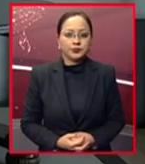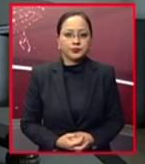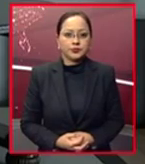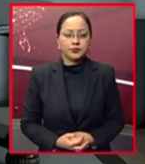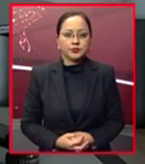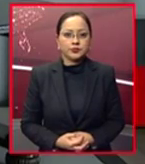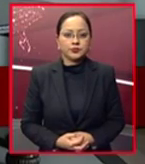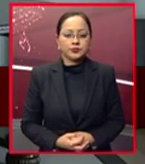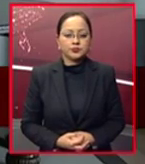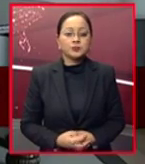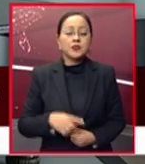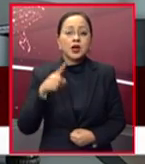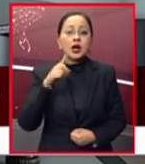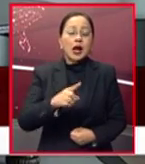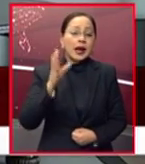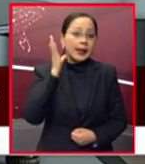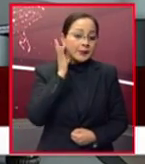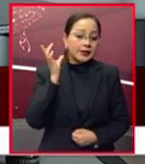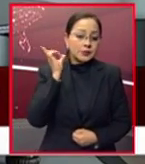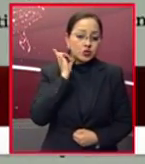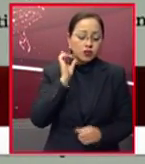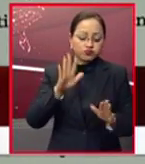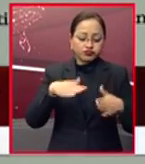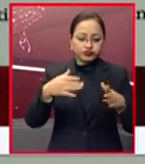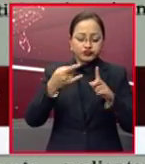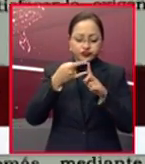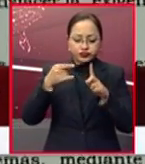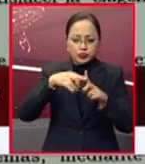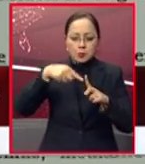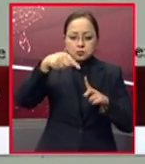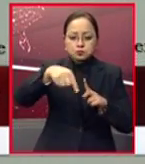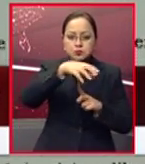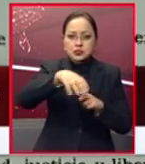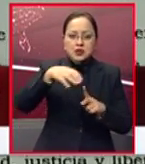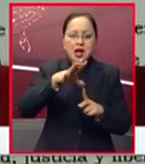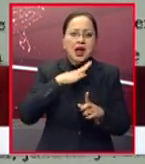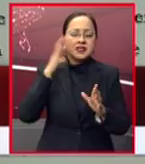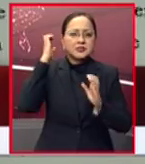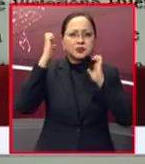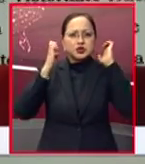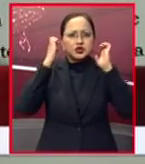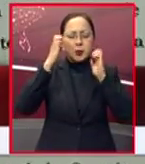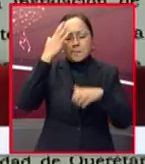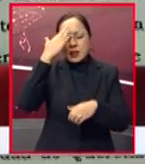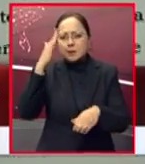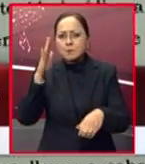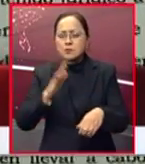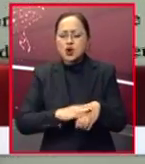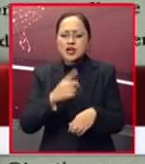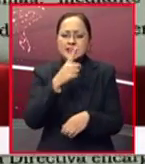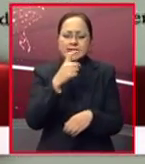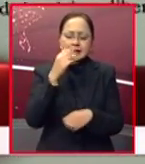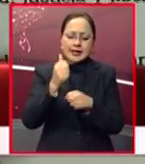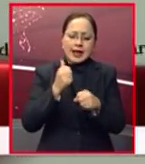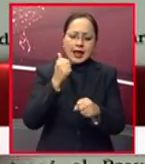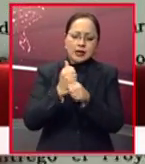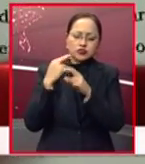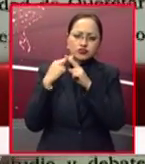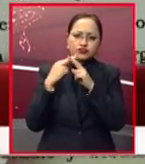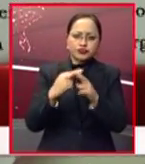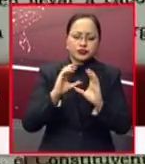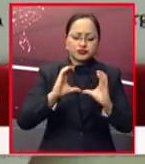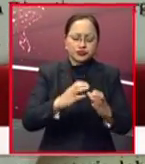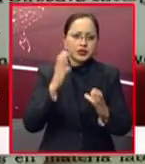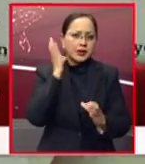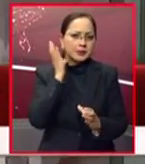En el vestíbulo del Palacio Legislativo de San Lázaro se inauguró la exposición conmemorativa de los 100 años del Congreso Constituyente